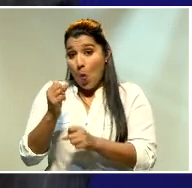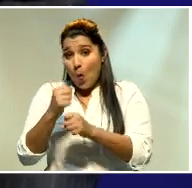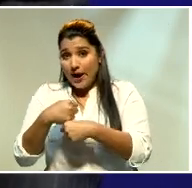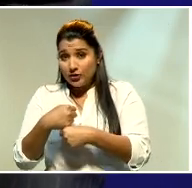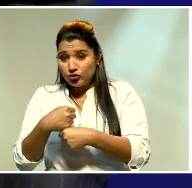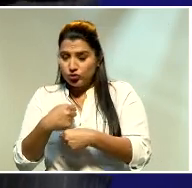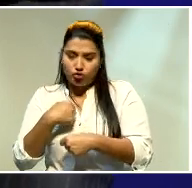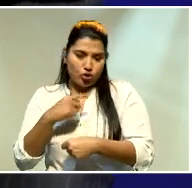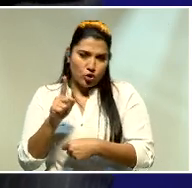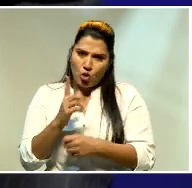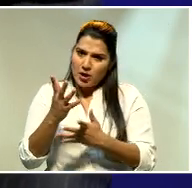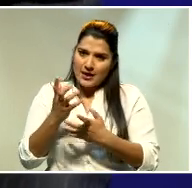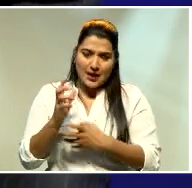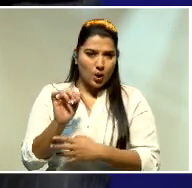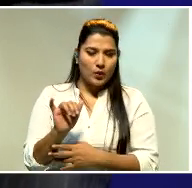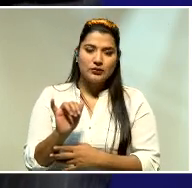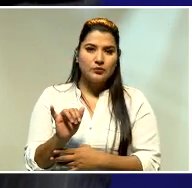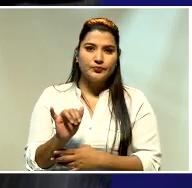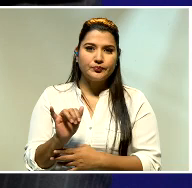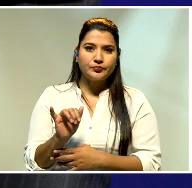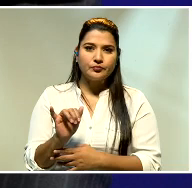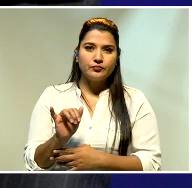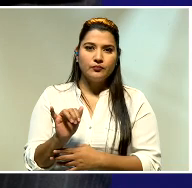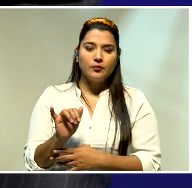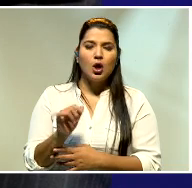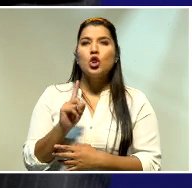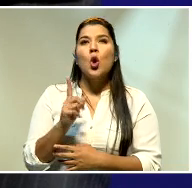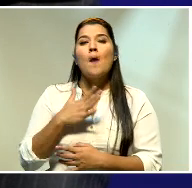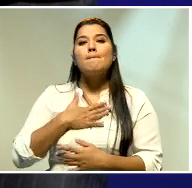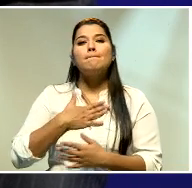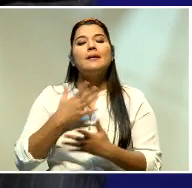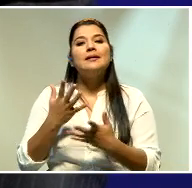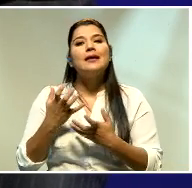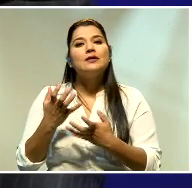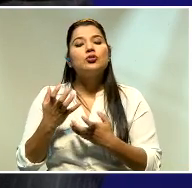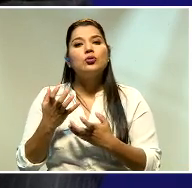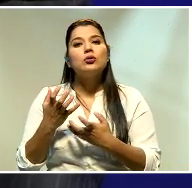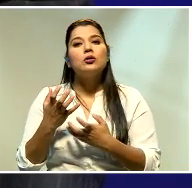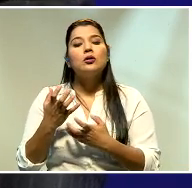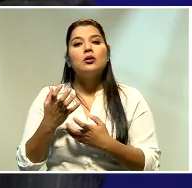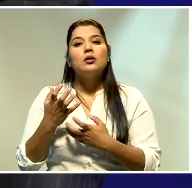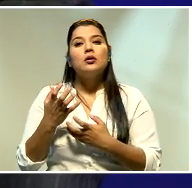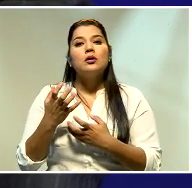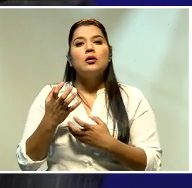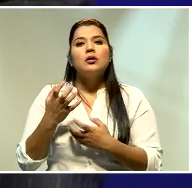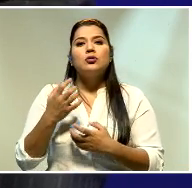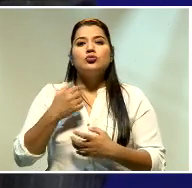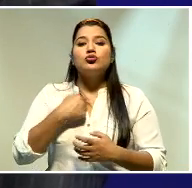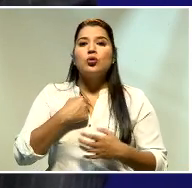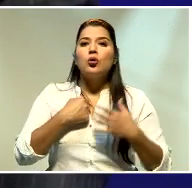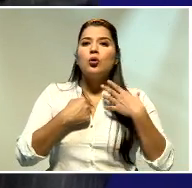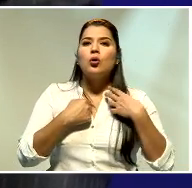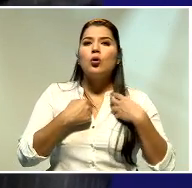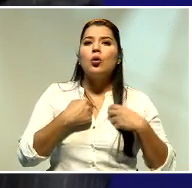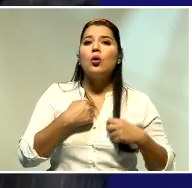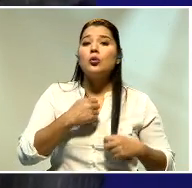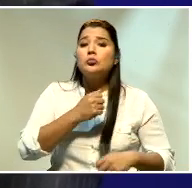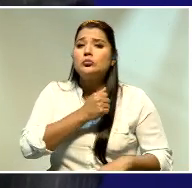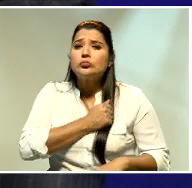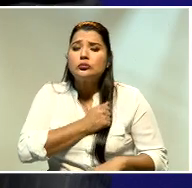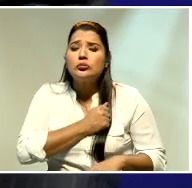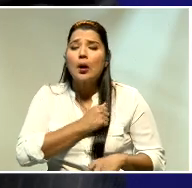mi intención, no tengo reparo en, sinceramente, disculparme. Pero aquí la